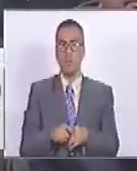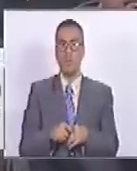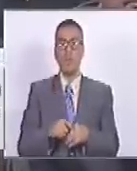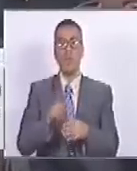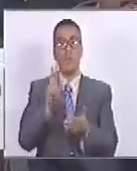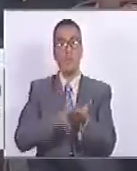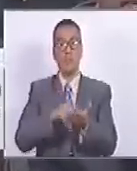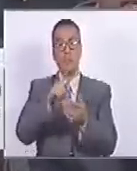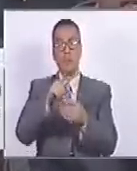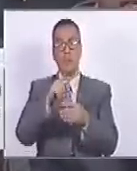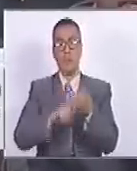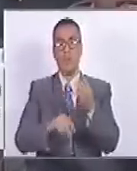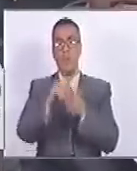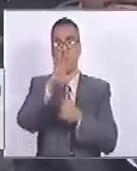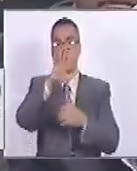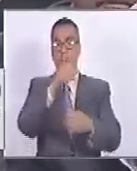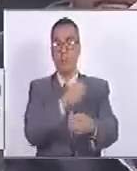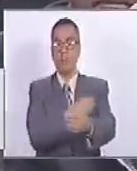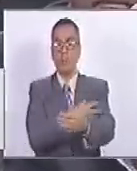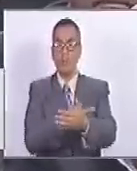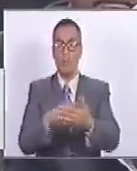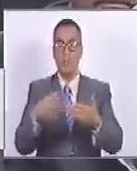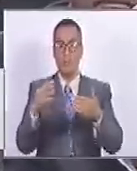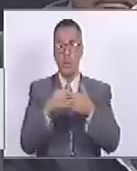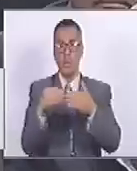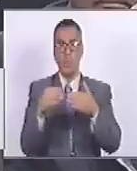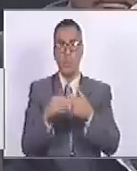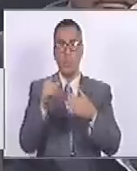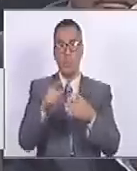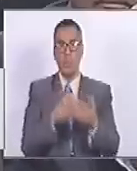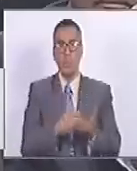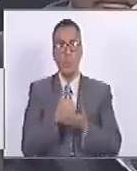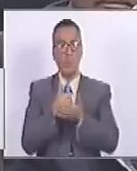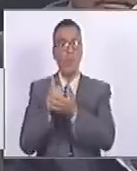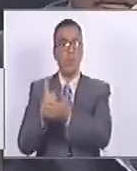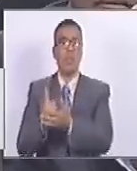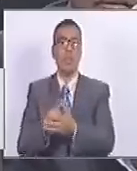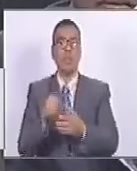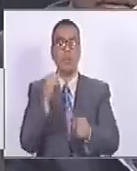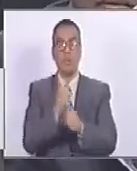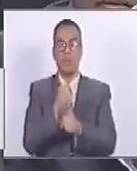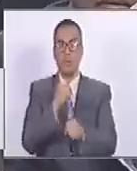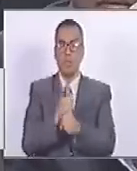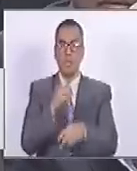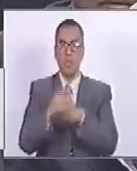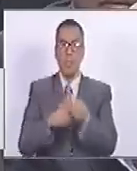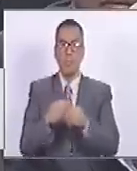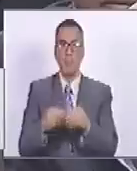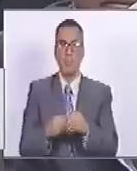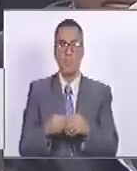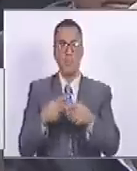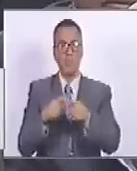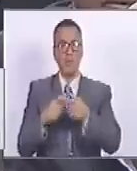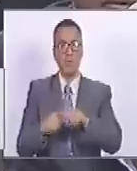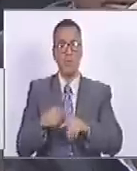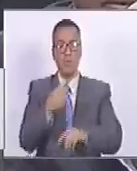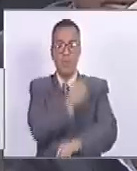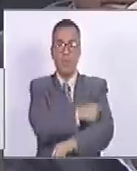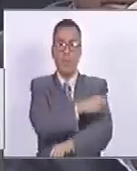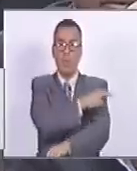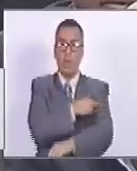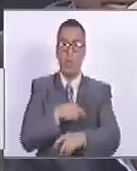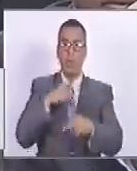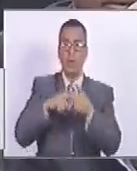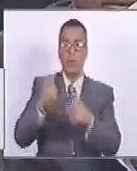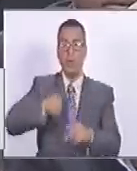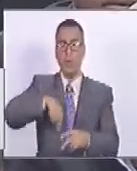aprueban cerca de 400 millones de dólares que servían para funcionamiento de decenas de hospitales y